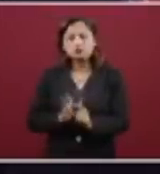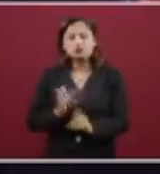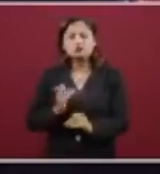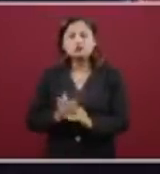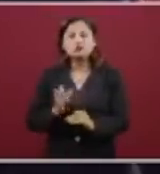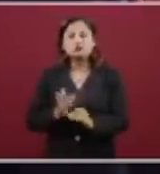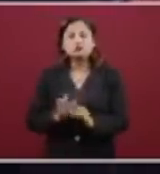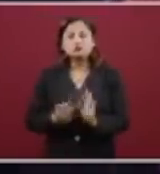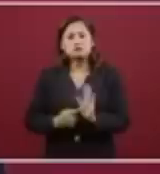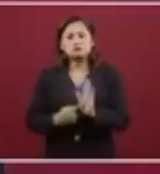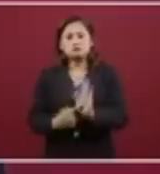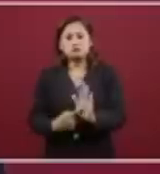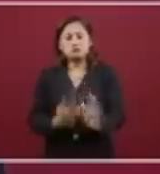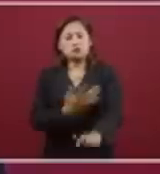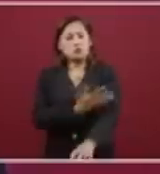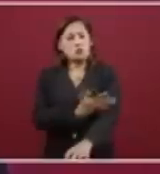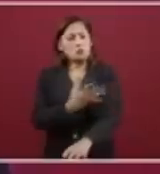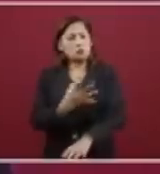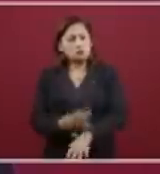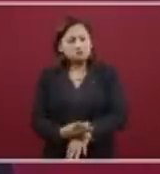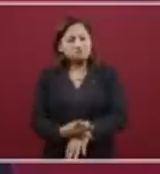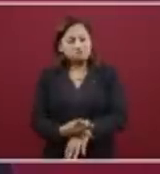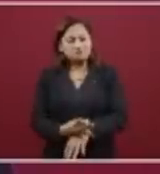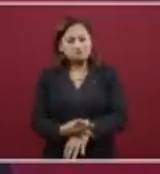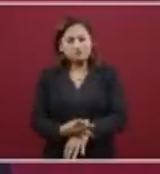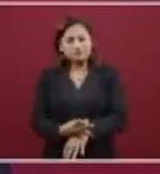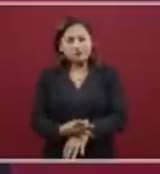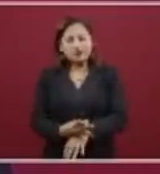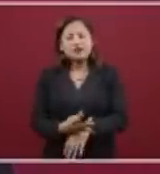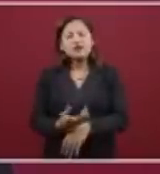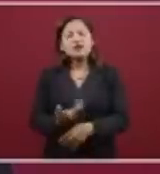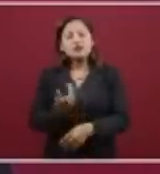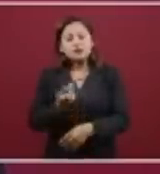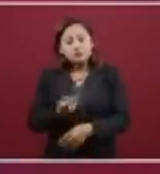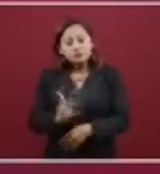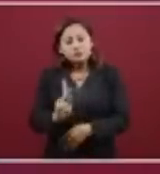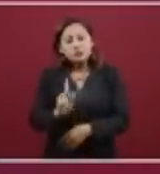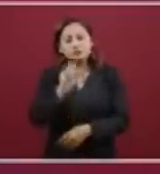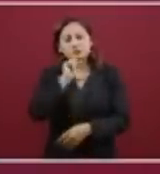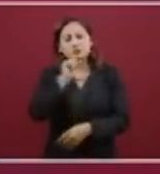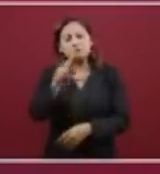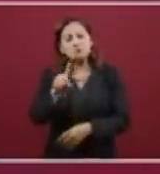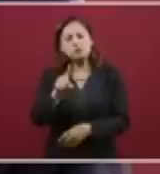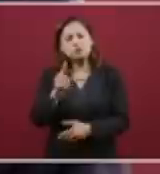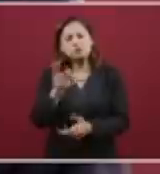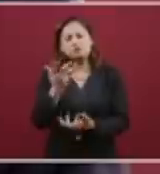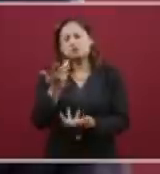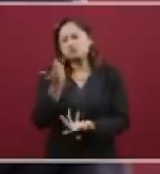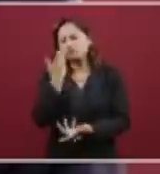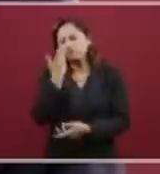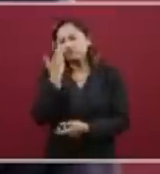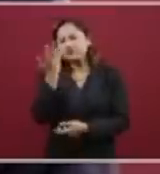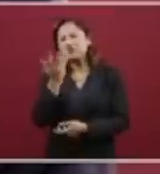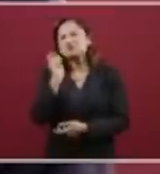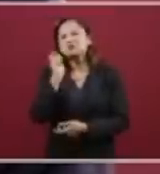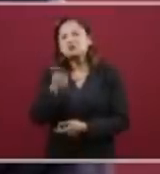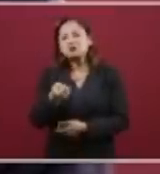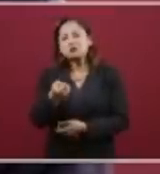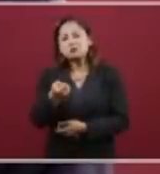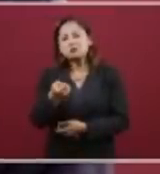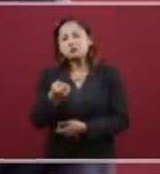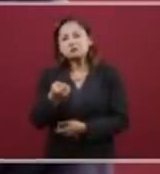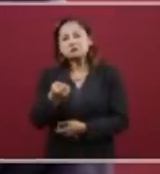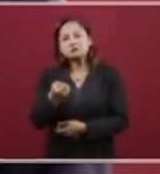queremos qué e se sepa